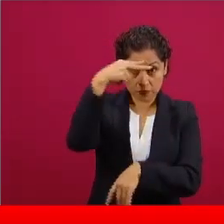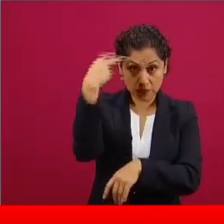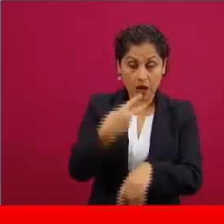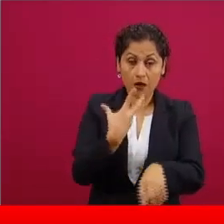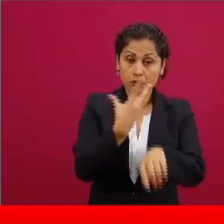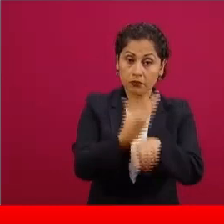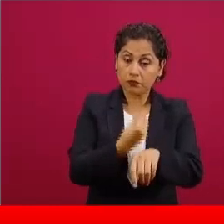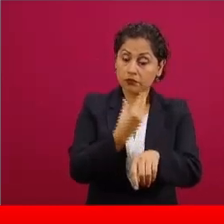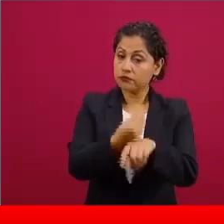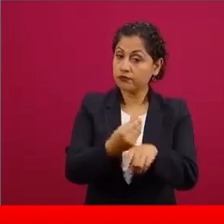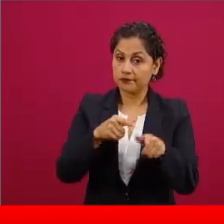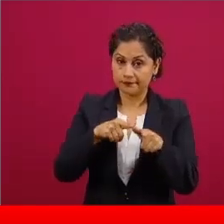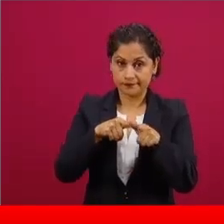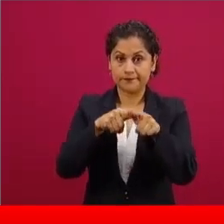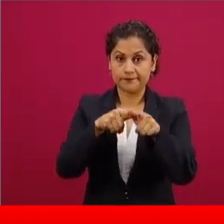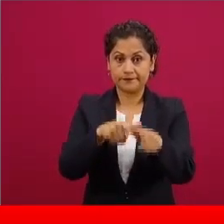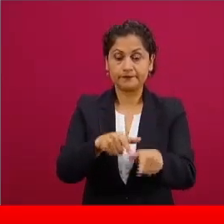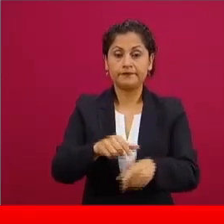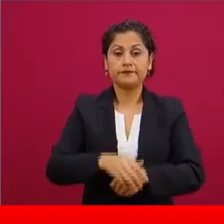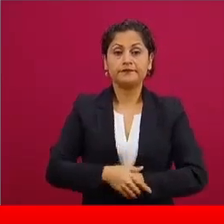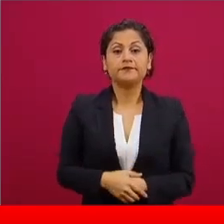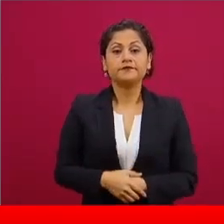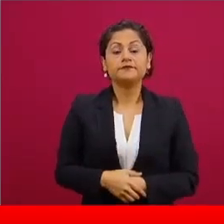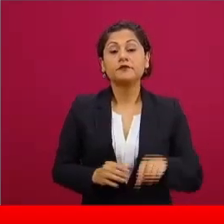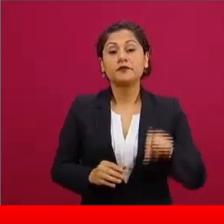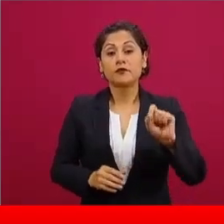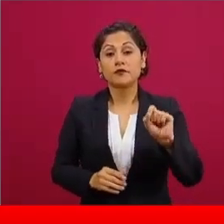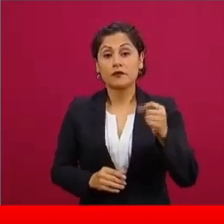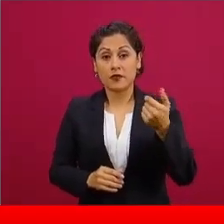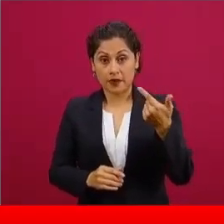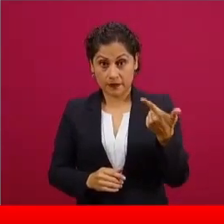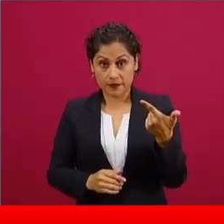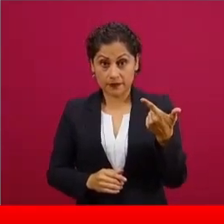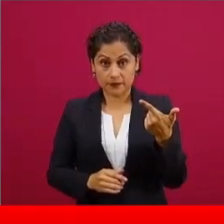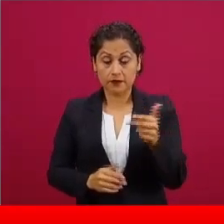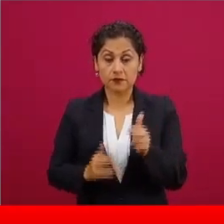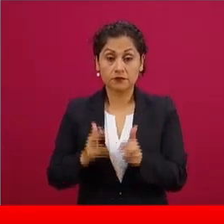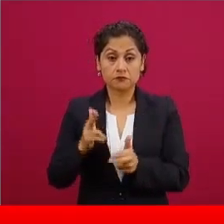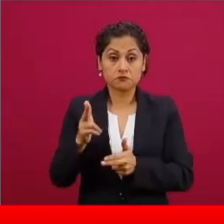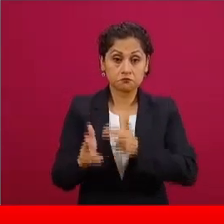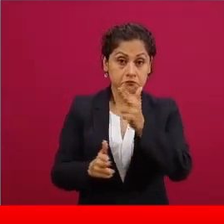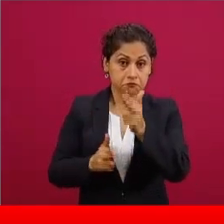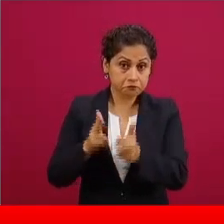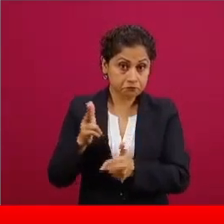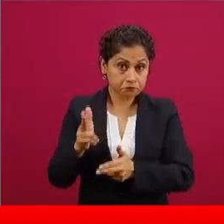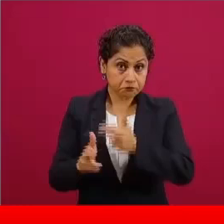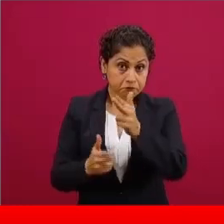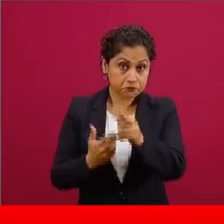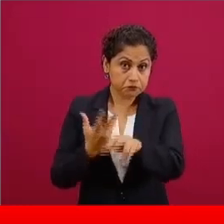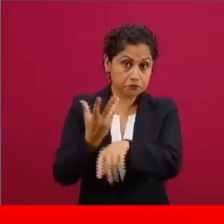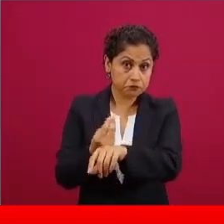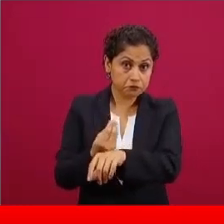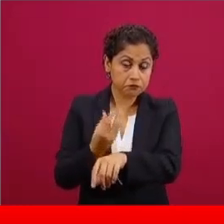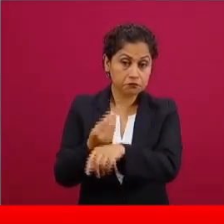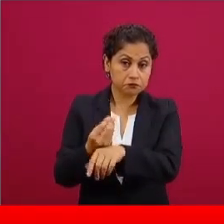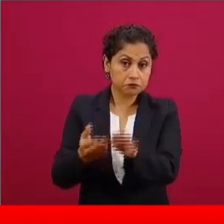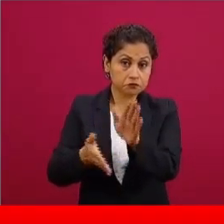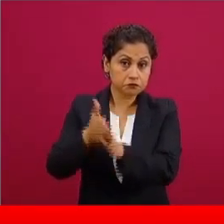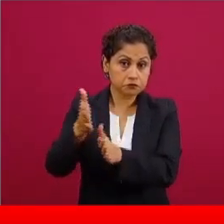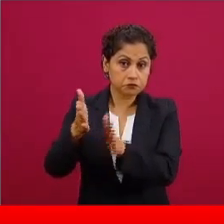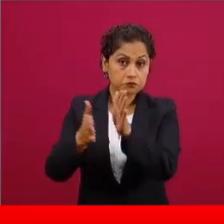27 terminación del tren interurbano méxico-toluca